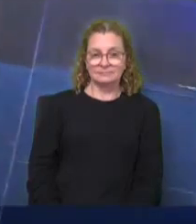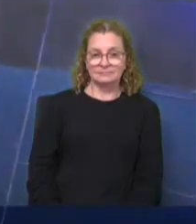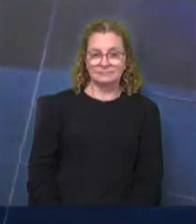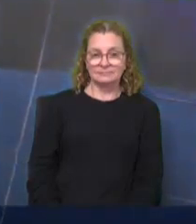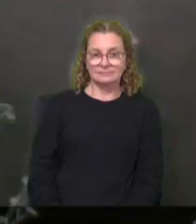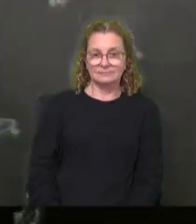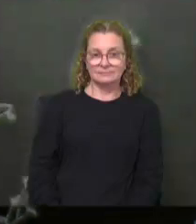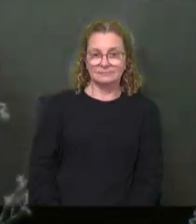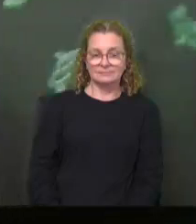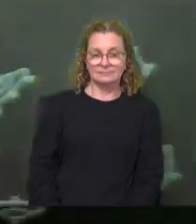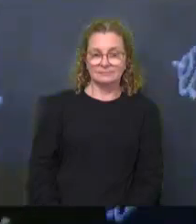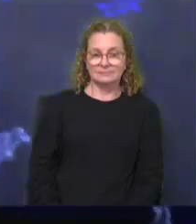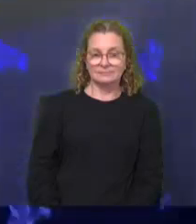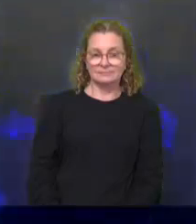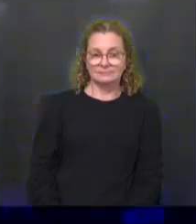fría,